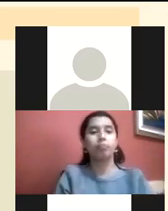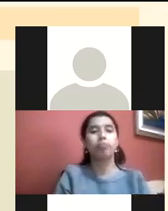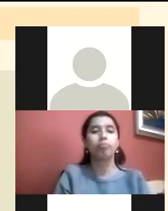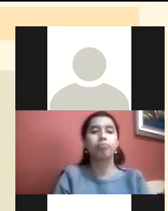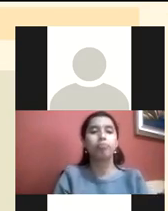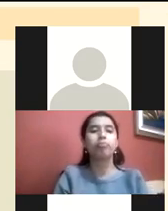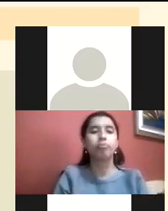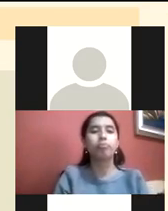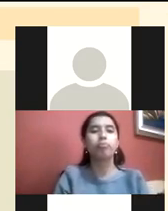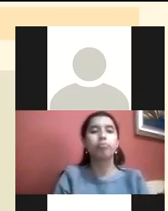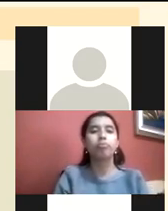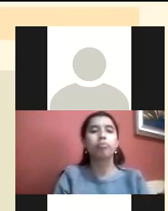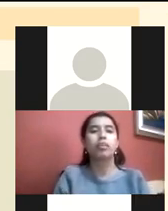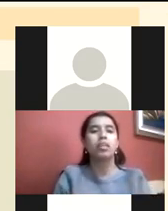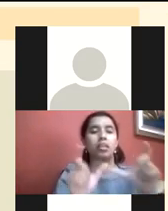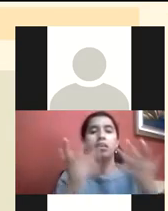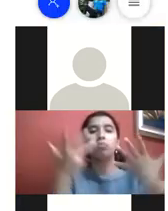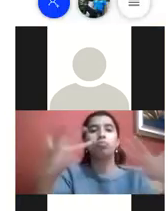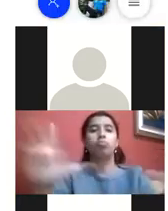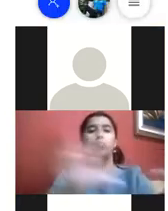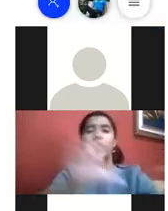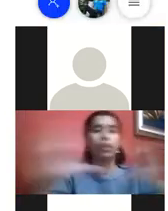Y ya tendría mi intervalo hecho.